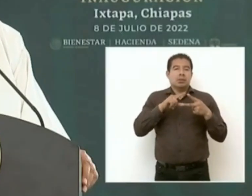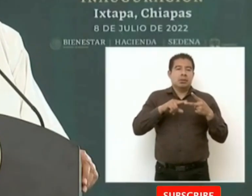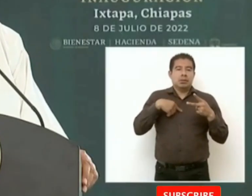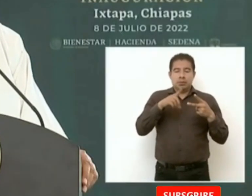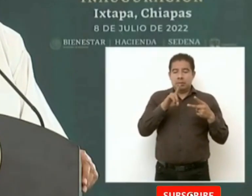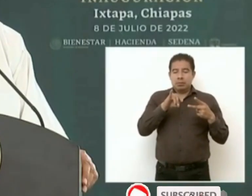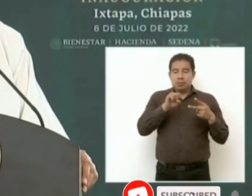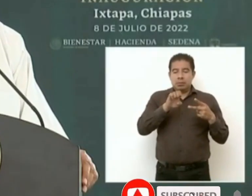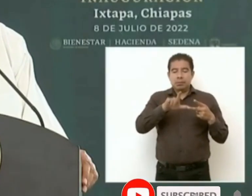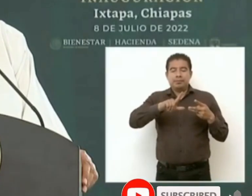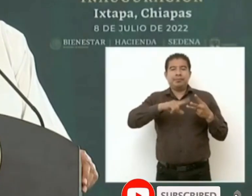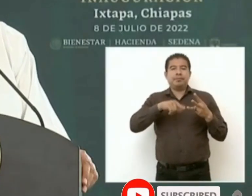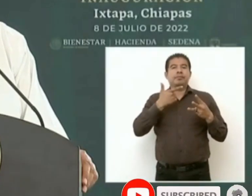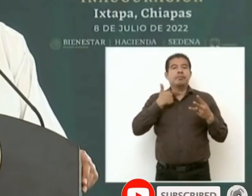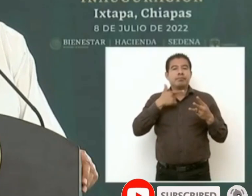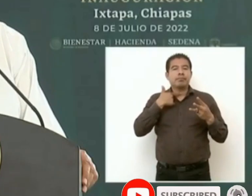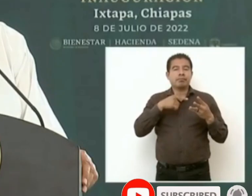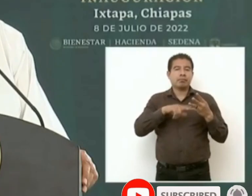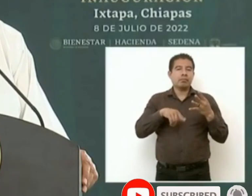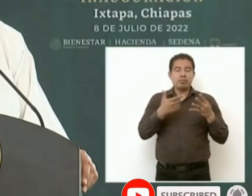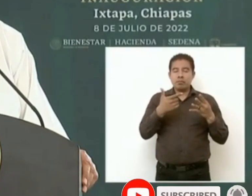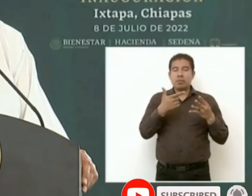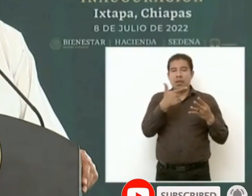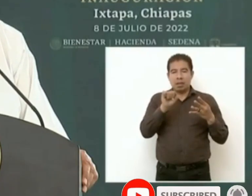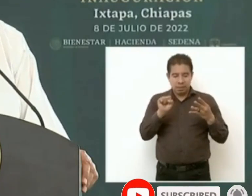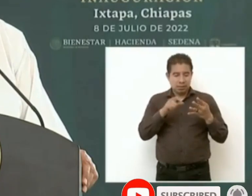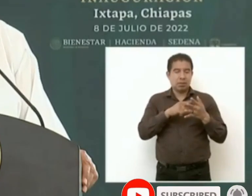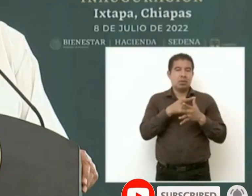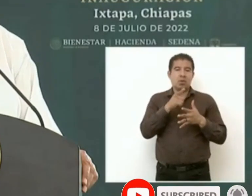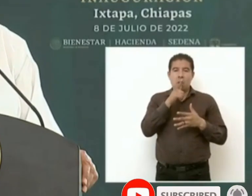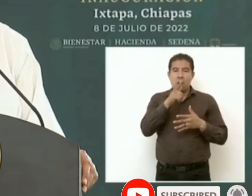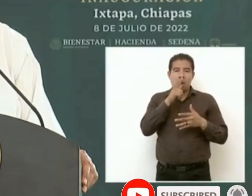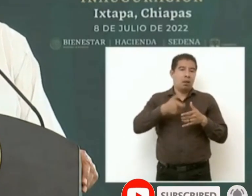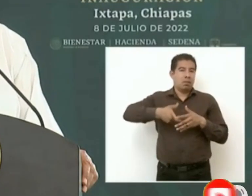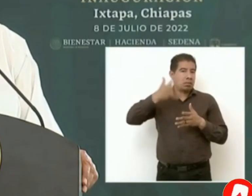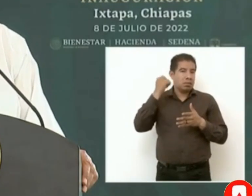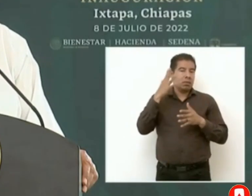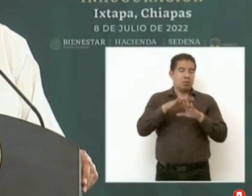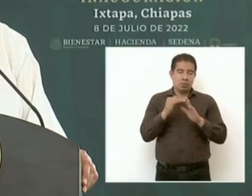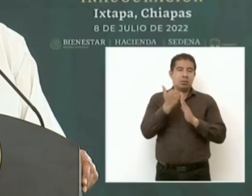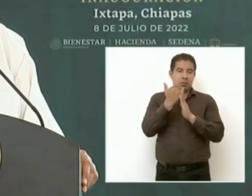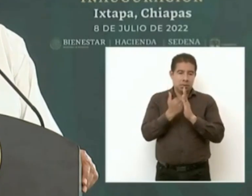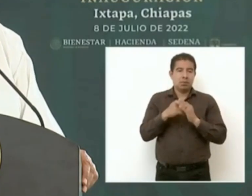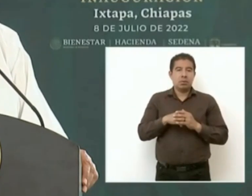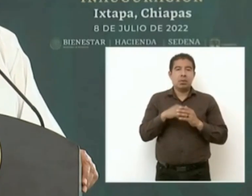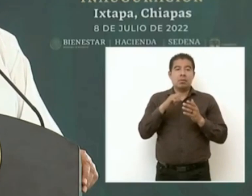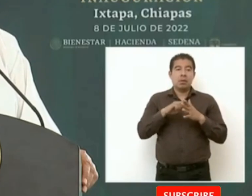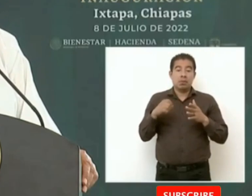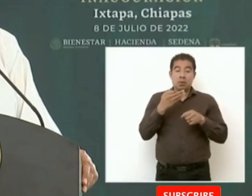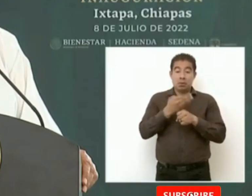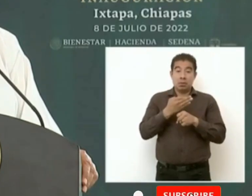del diésel, del gas, de la luz. Por eso también, ahora que está la crisis de la